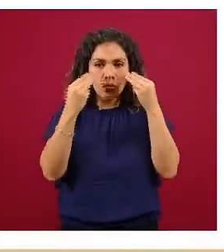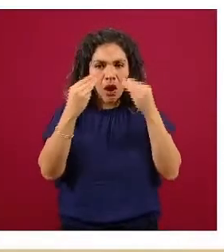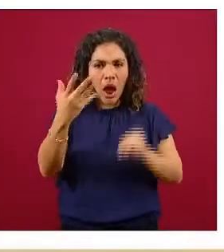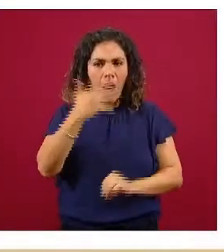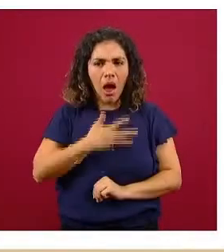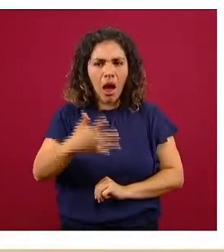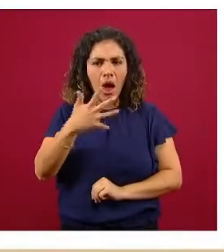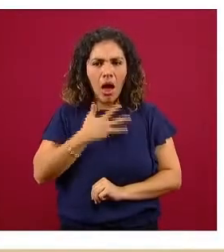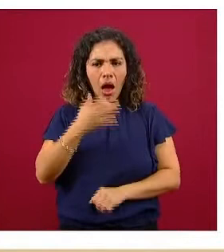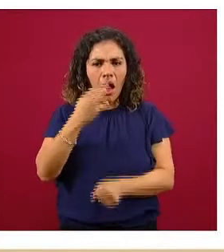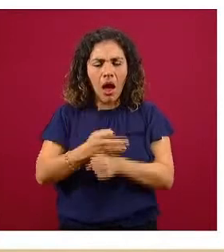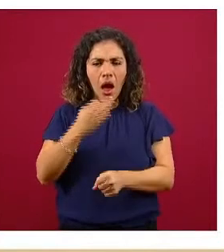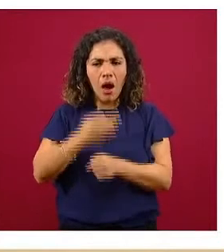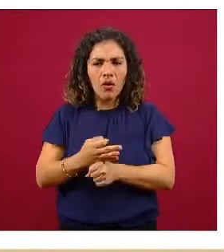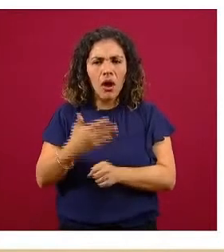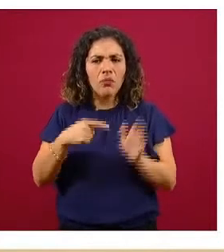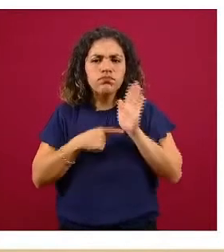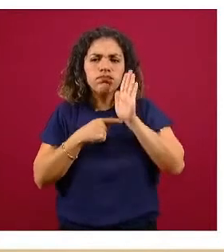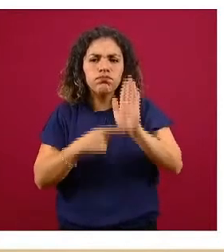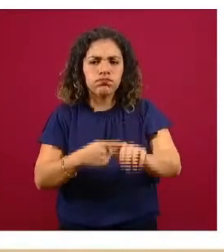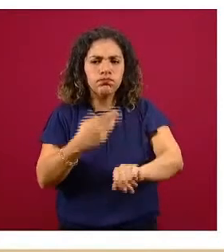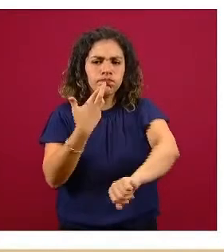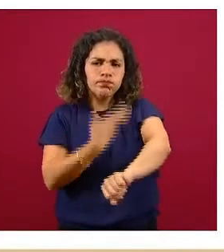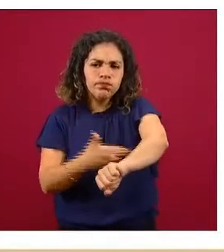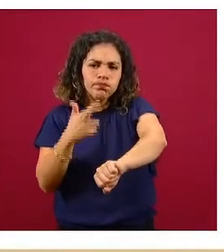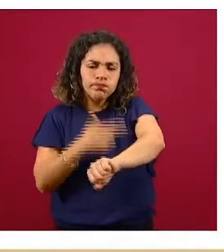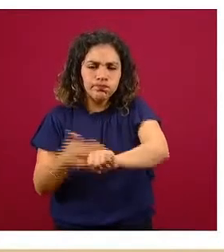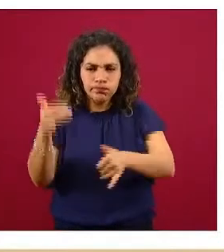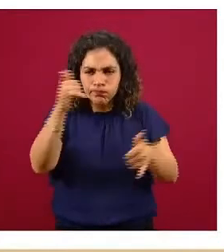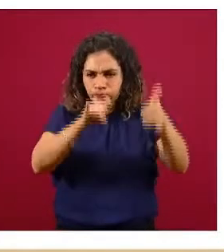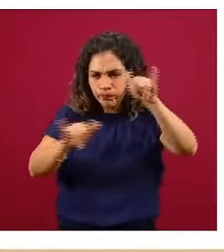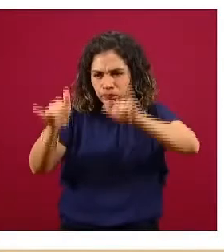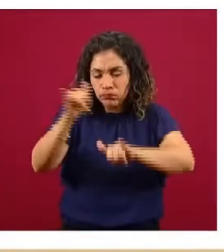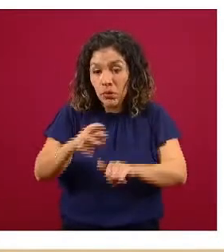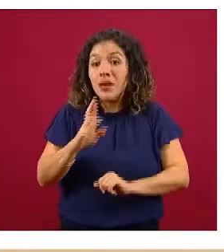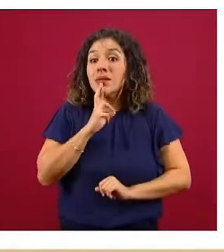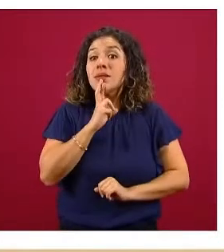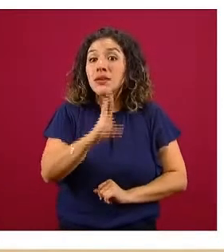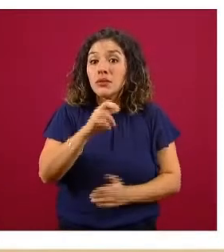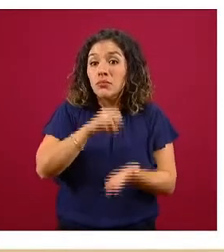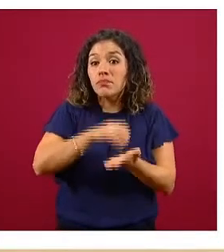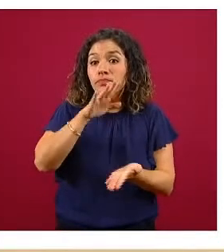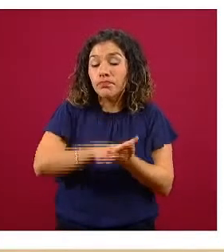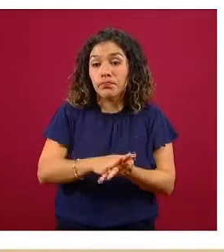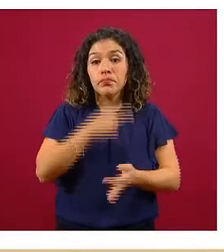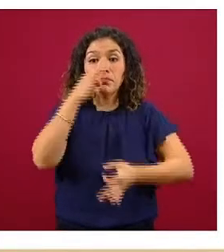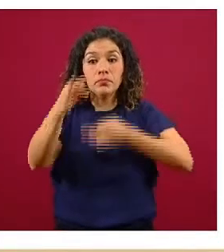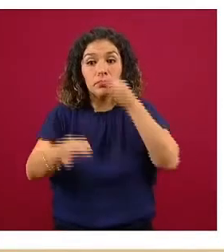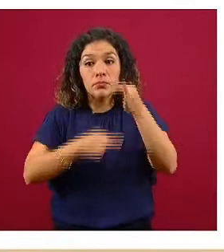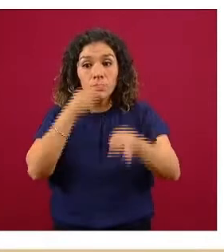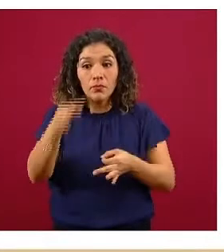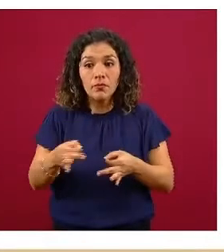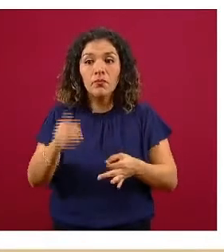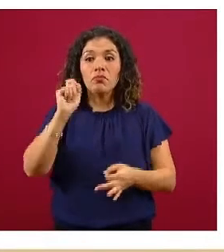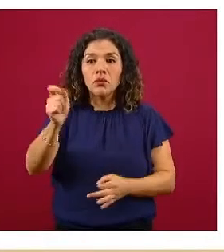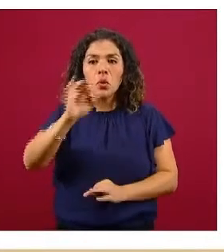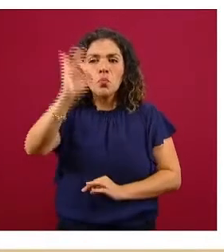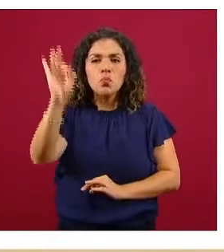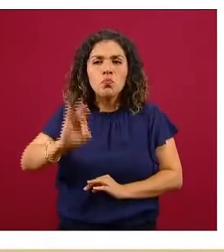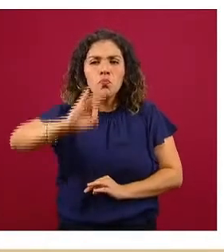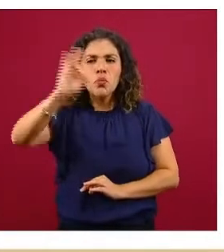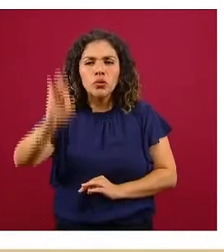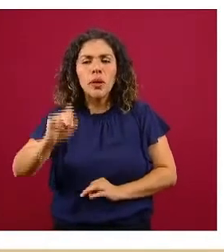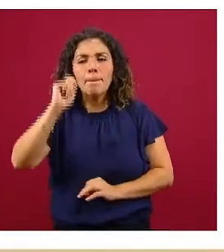que en su momento han sido procesadas y en base a los resultados emitidos, el porcentaje